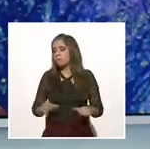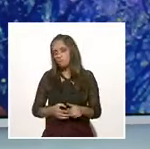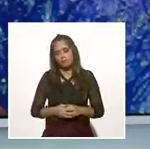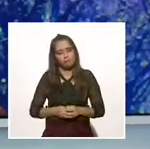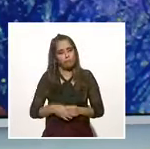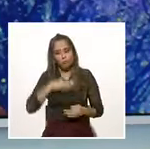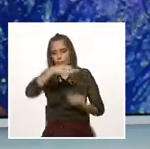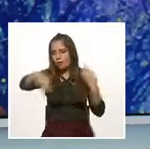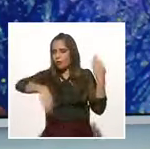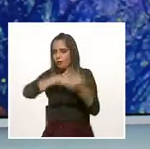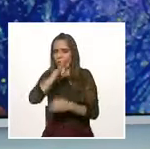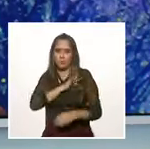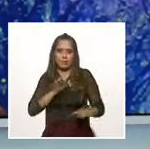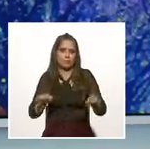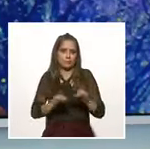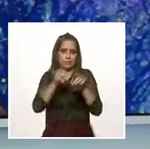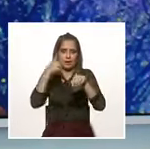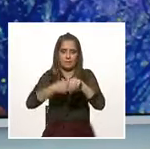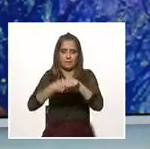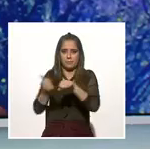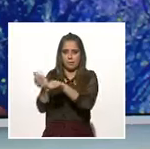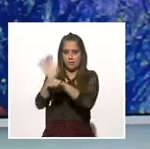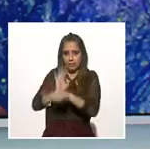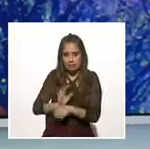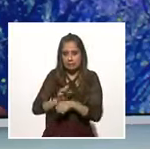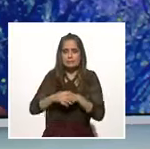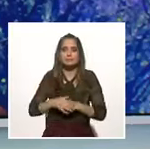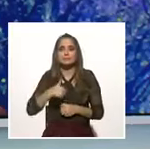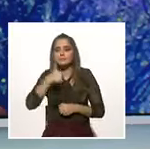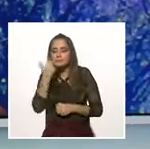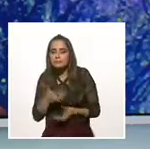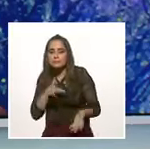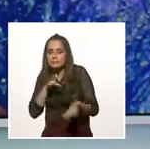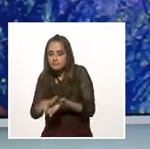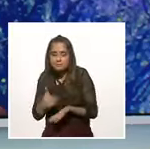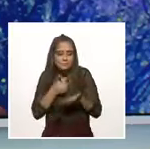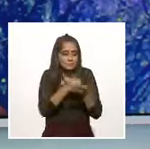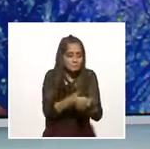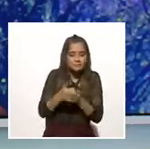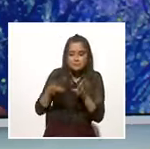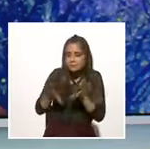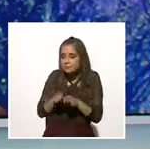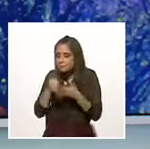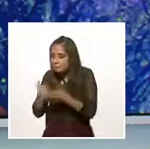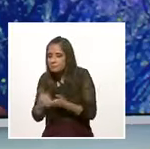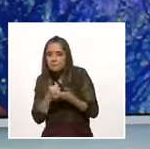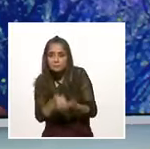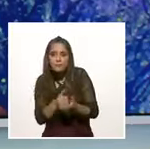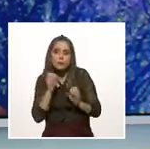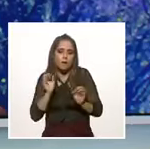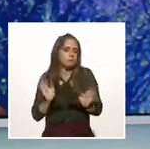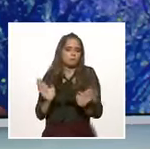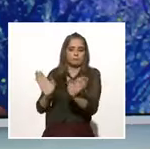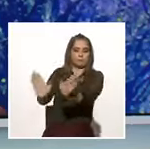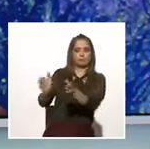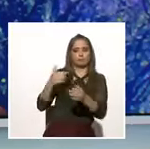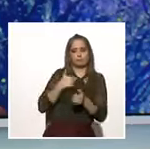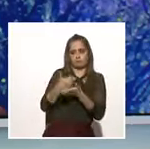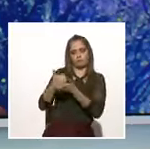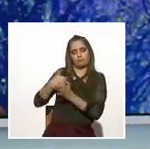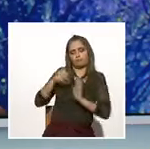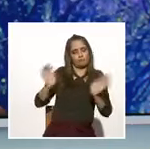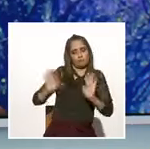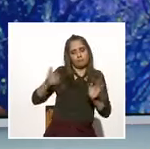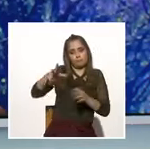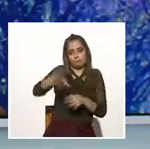que ante una crisis o una circunstancia así lo que quiere es hacer algo por alguien más. Y hay quien prefiere protegerse a sí misma y decir, no, yo no ayudo porque